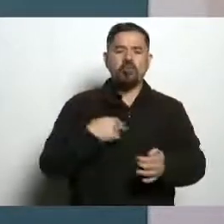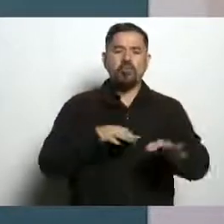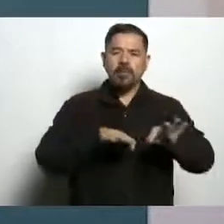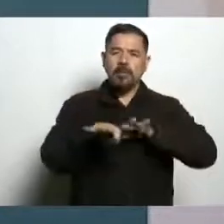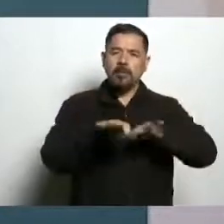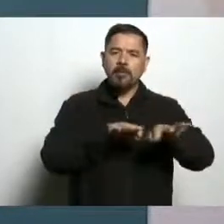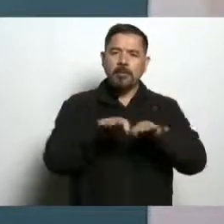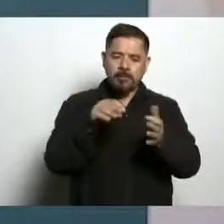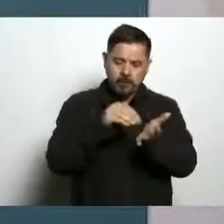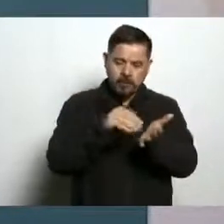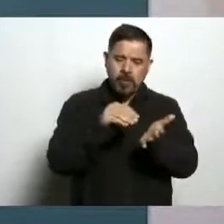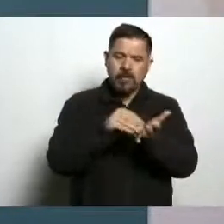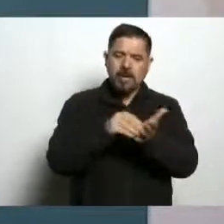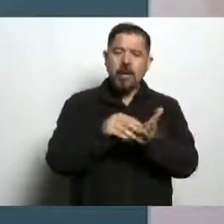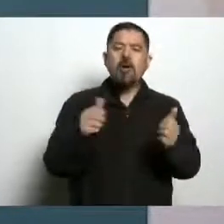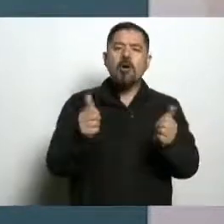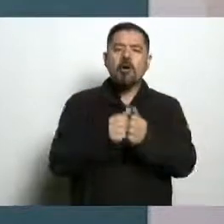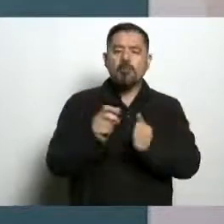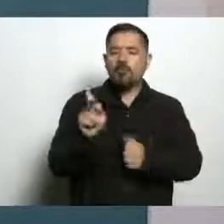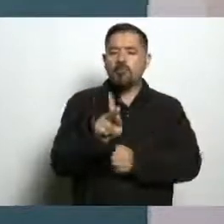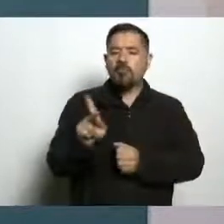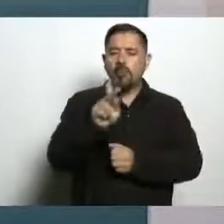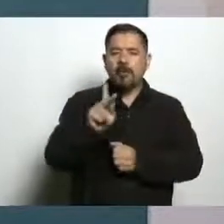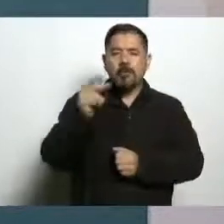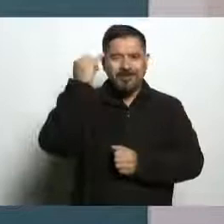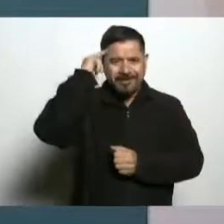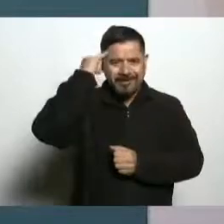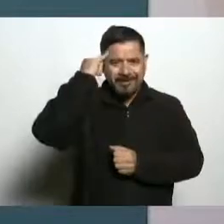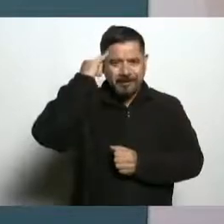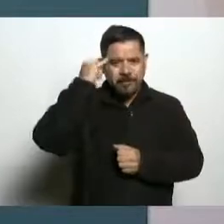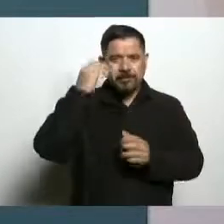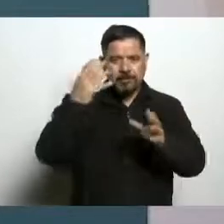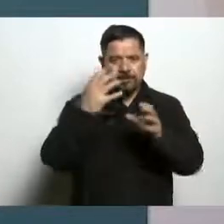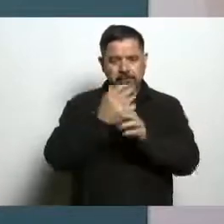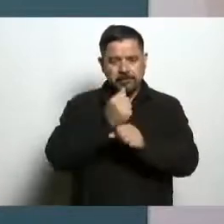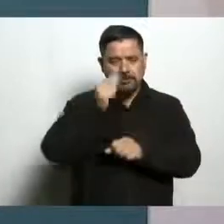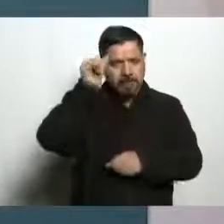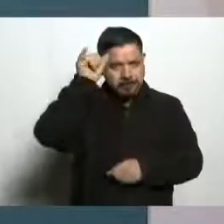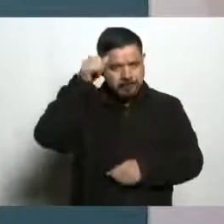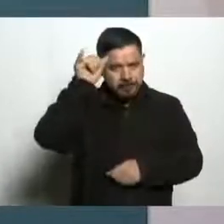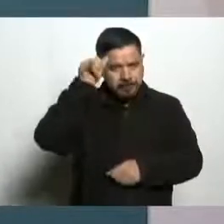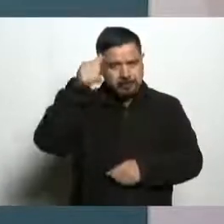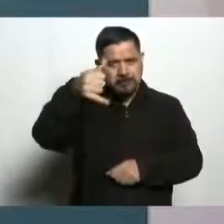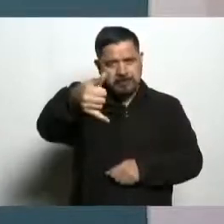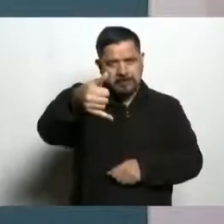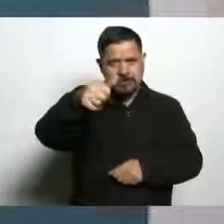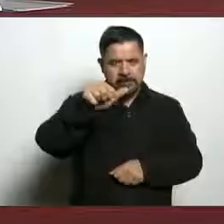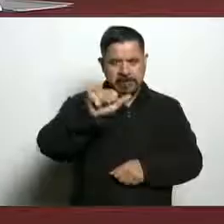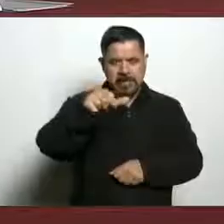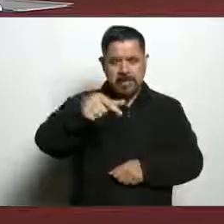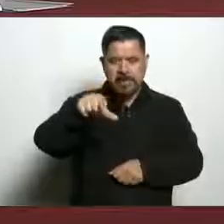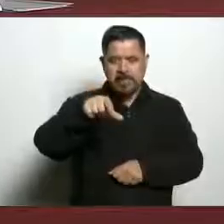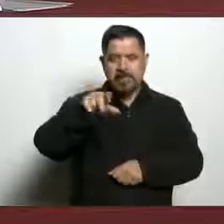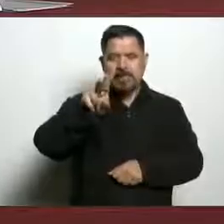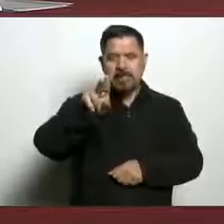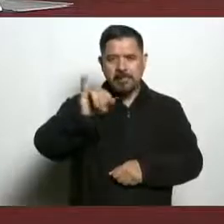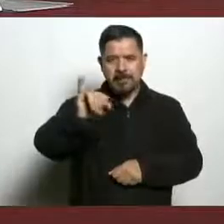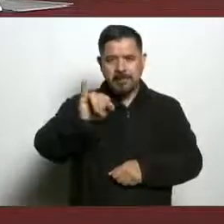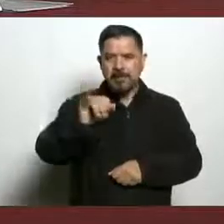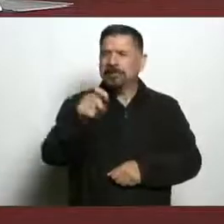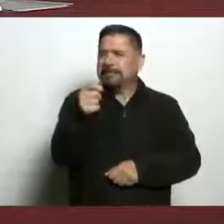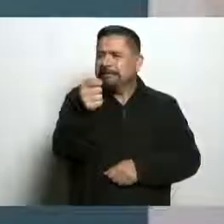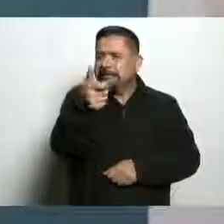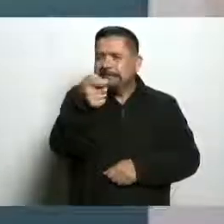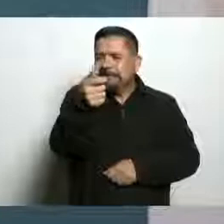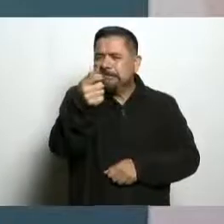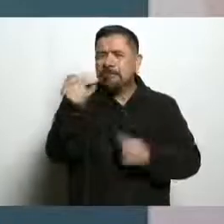haciendo con los pueblos yaquis. Es casi la